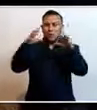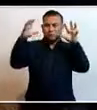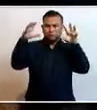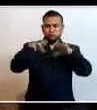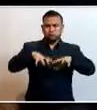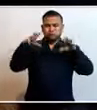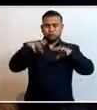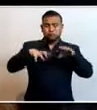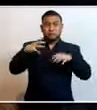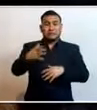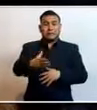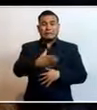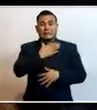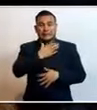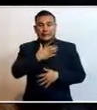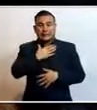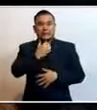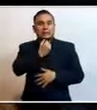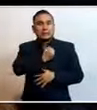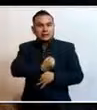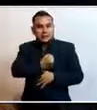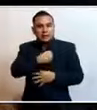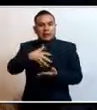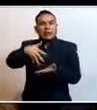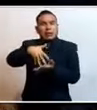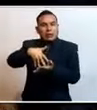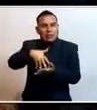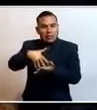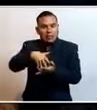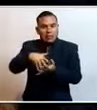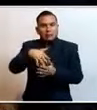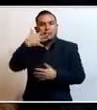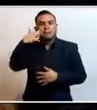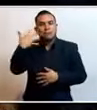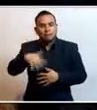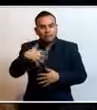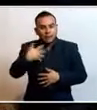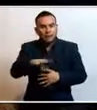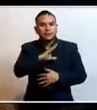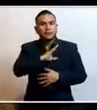la fragilidad que tiene. Que ya la sabíamos, pero ahora la vemos más.